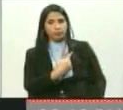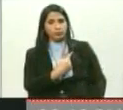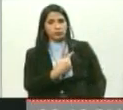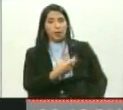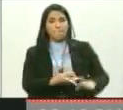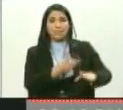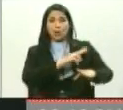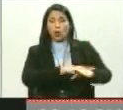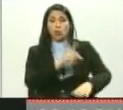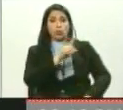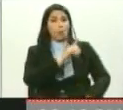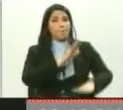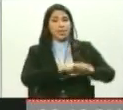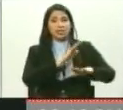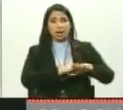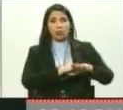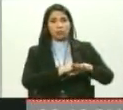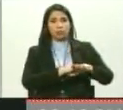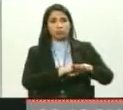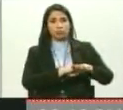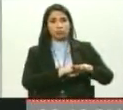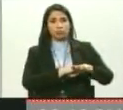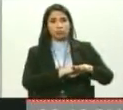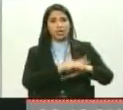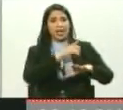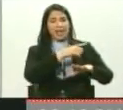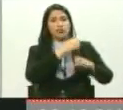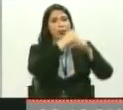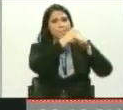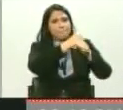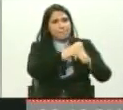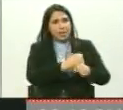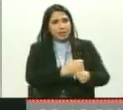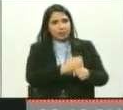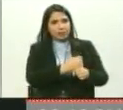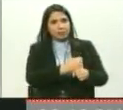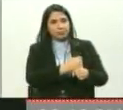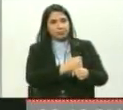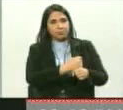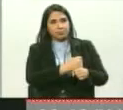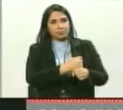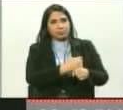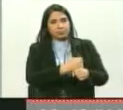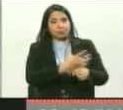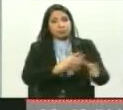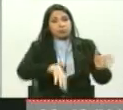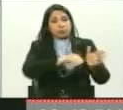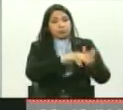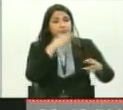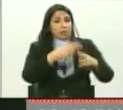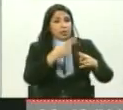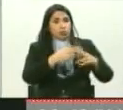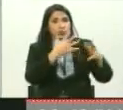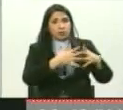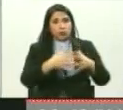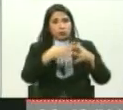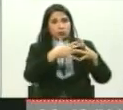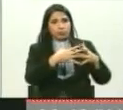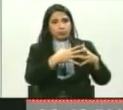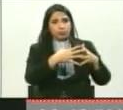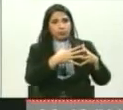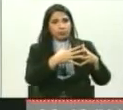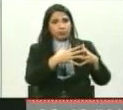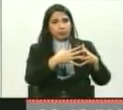peor no había pasado, que más bien esperan ahora un rebrote peligroso en Estados Unidos. Lo